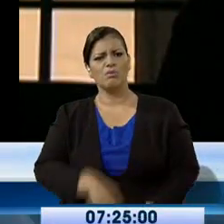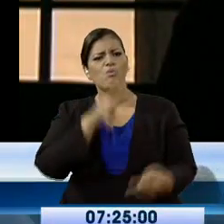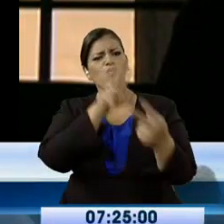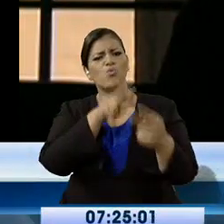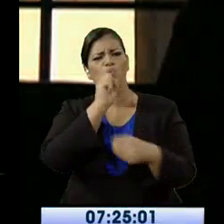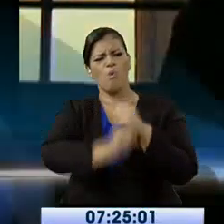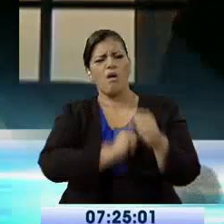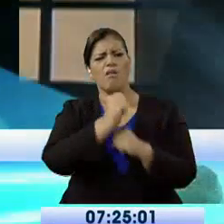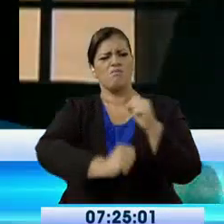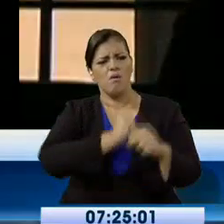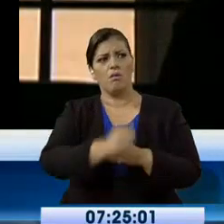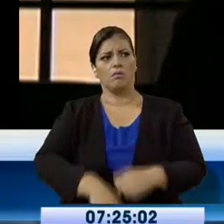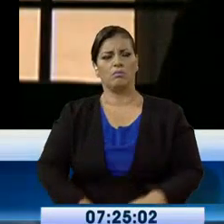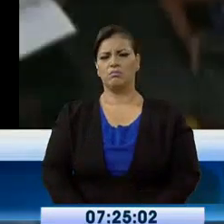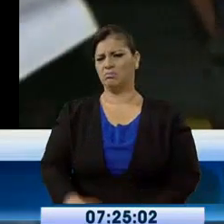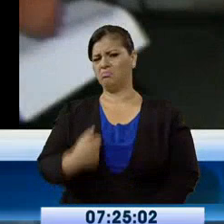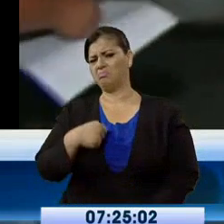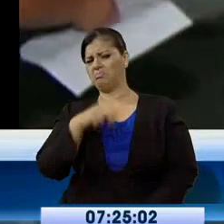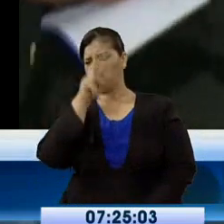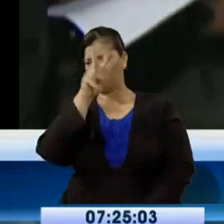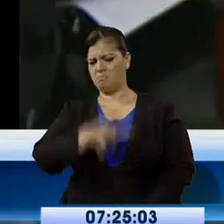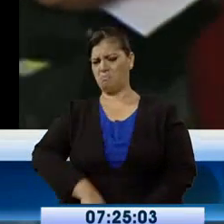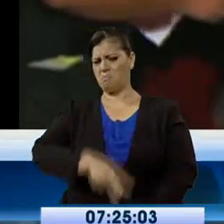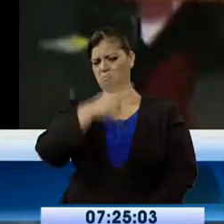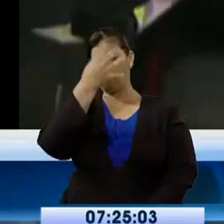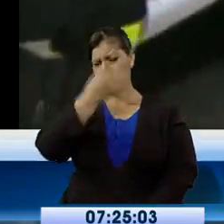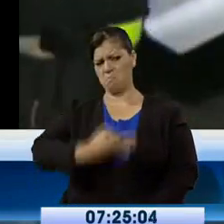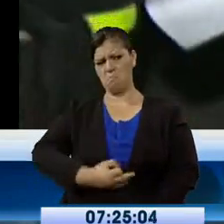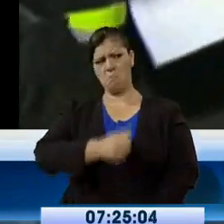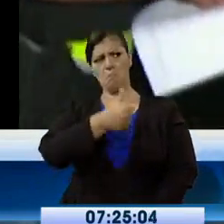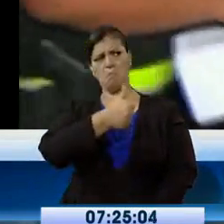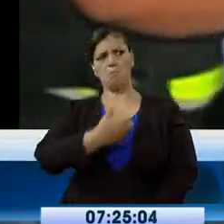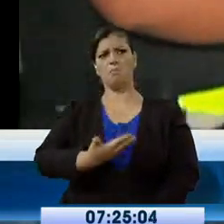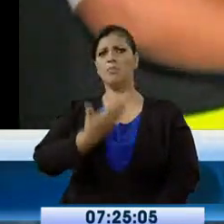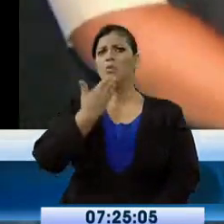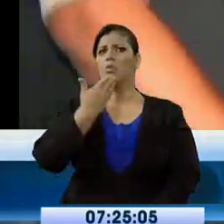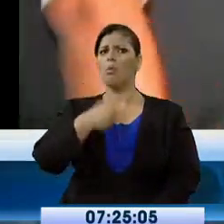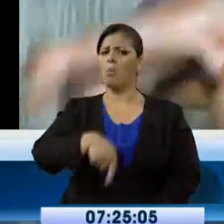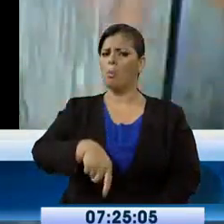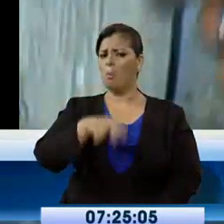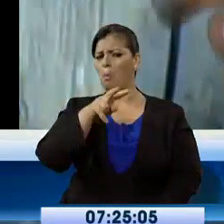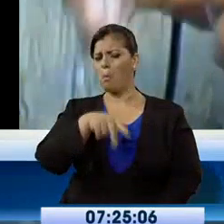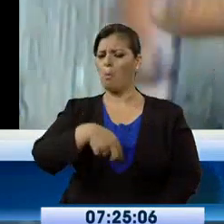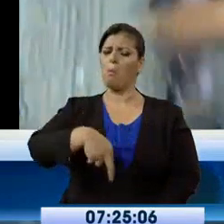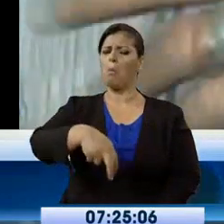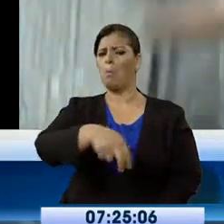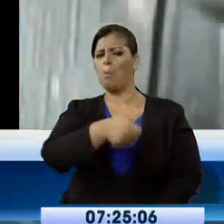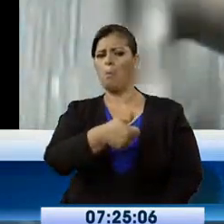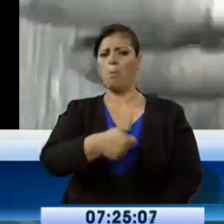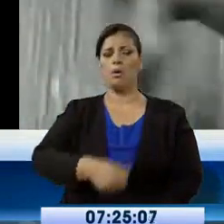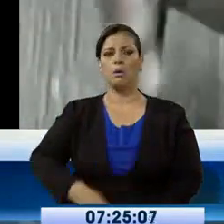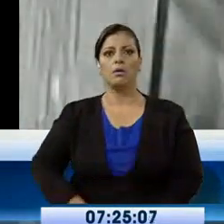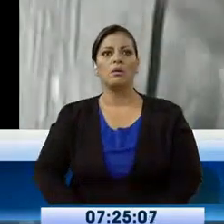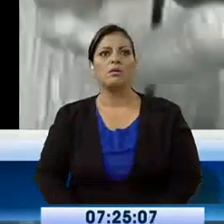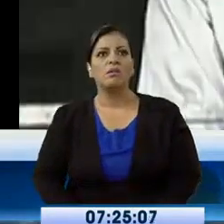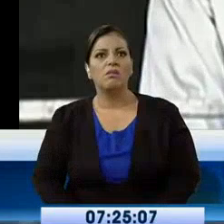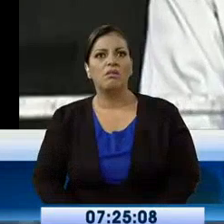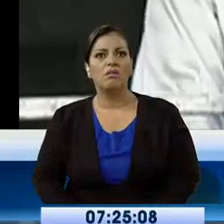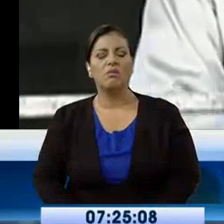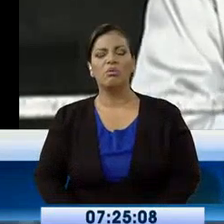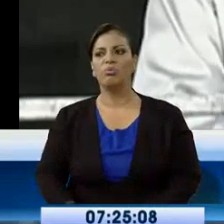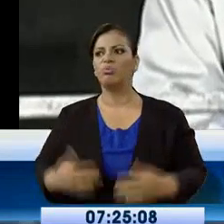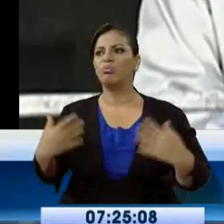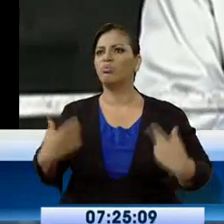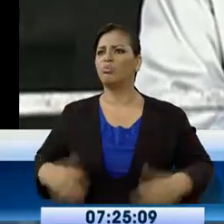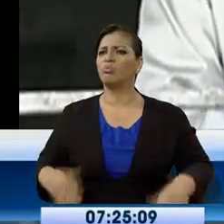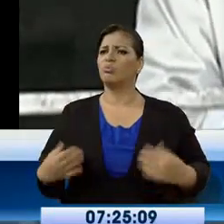una persona decente, como hermanito, lo veía que andaba caminando todo bonito. El padre de familia ahora lamenta haberse